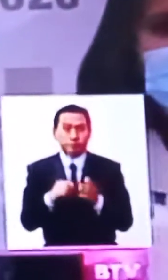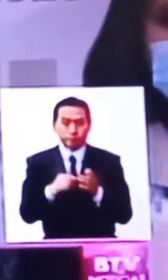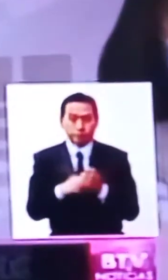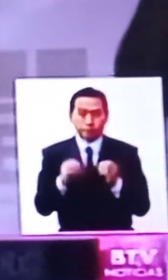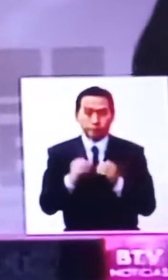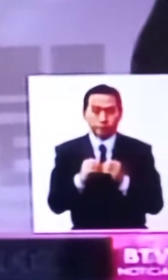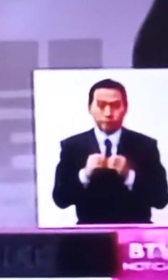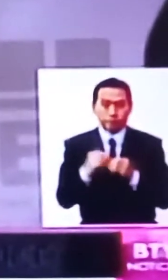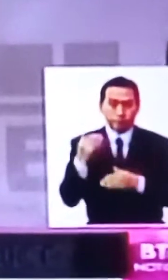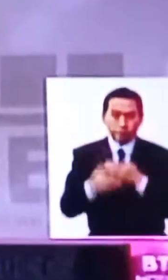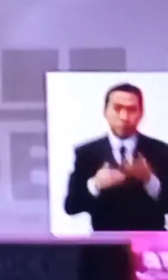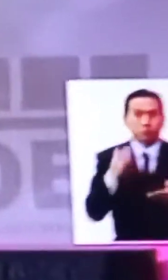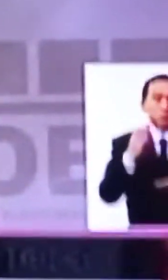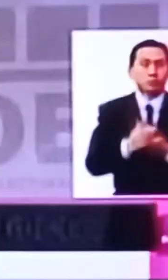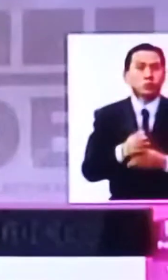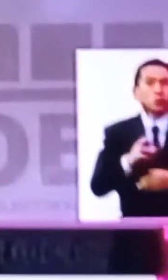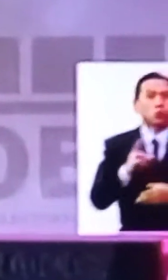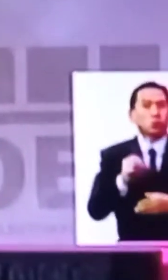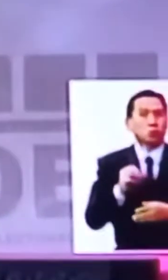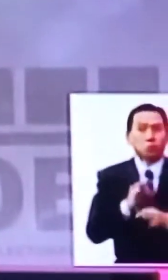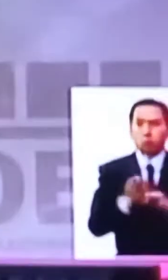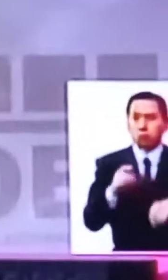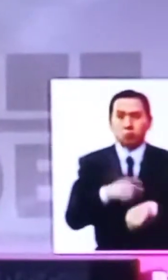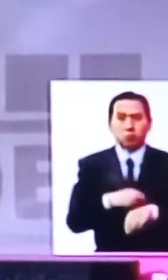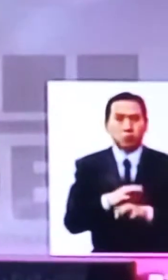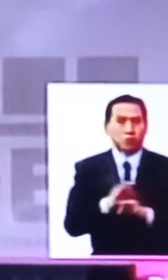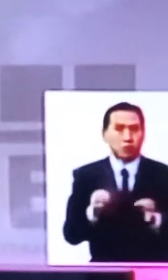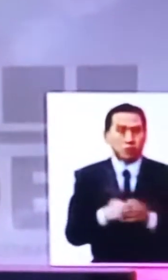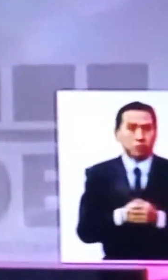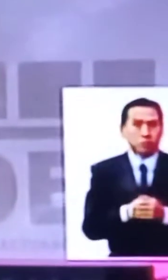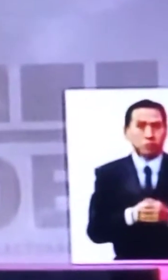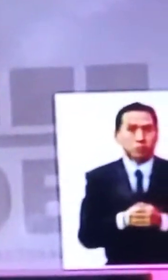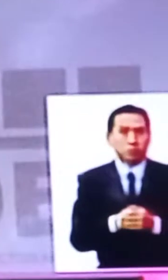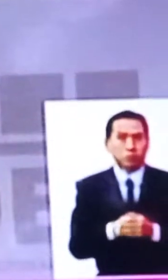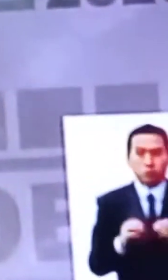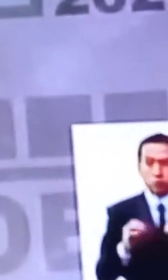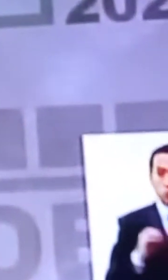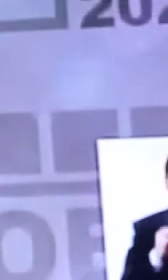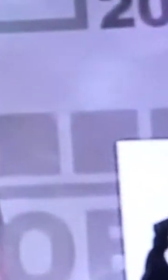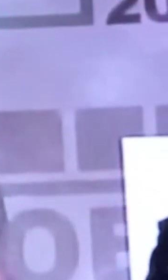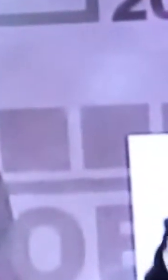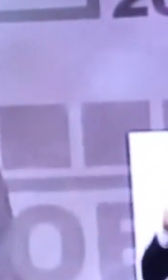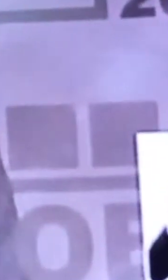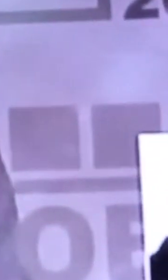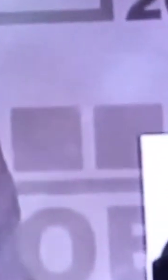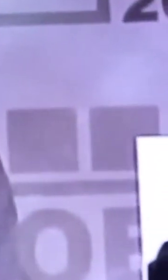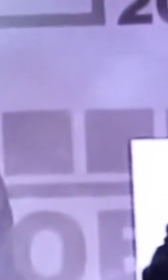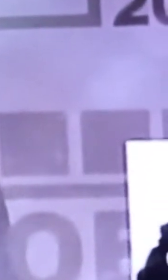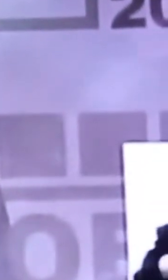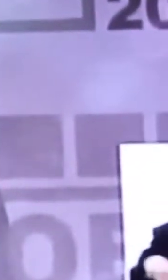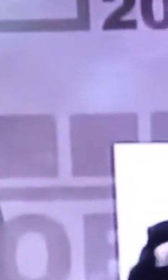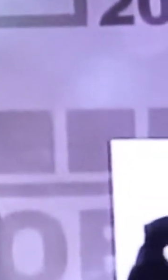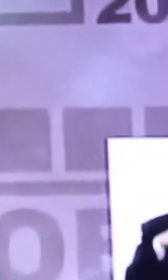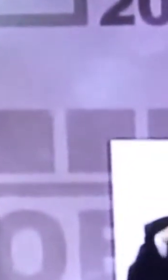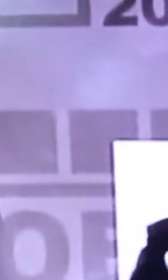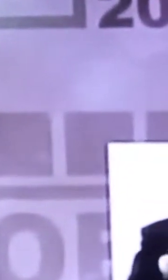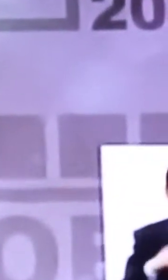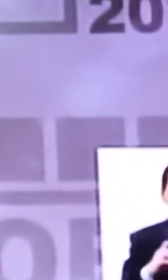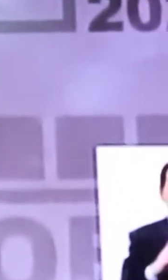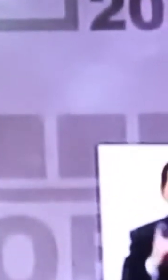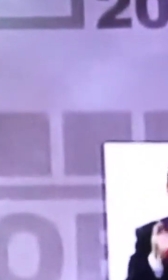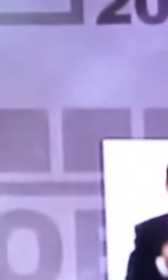no se paralizó en ningún momento. Tanto el Tribunal Supremo Electoral como los tribunales departamentales